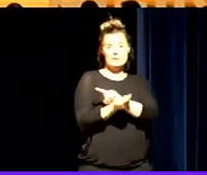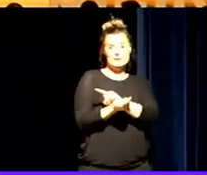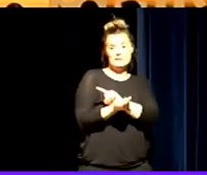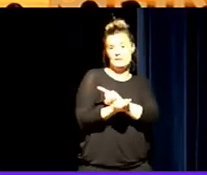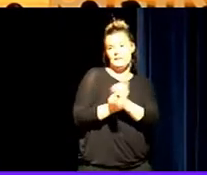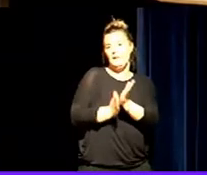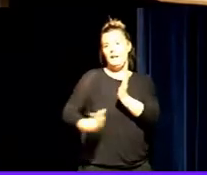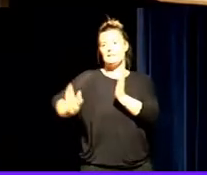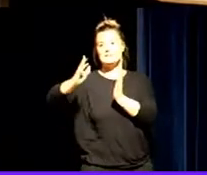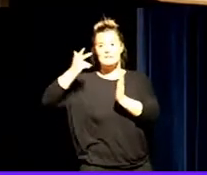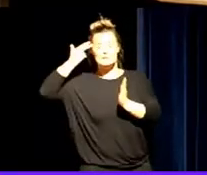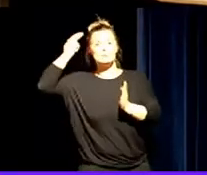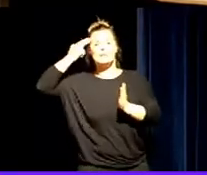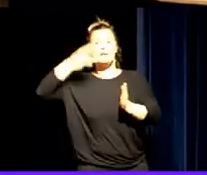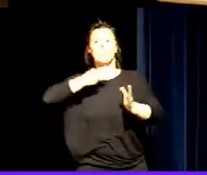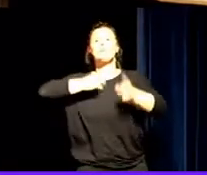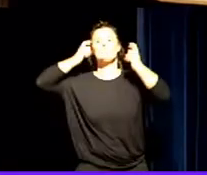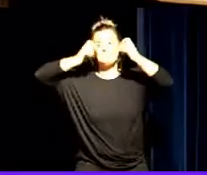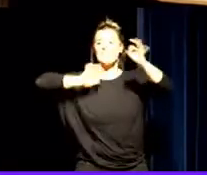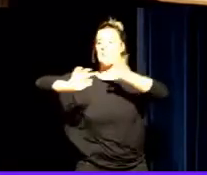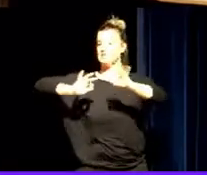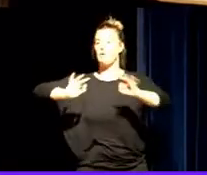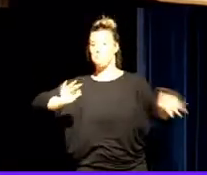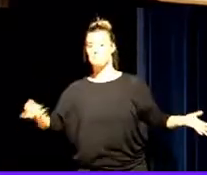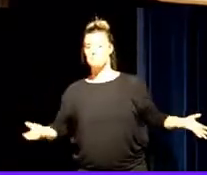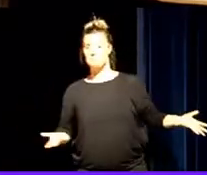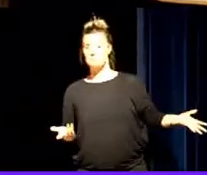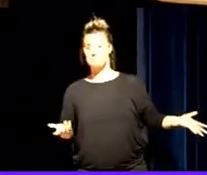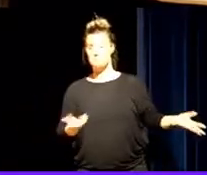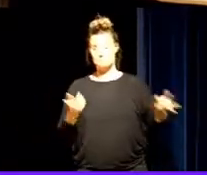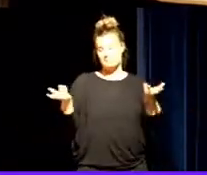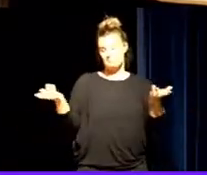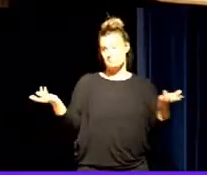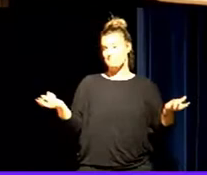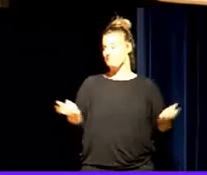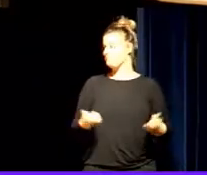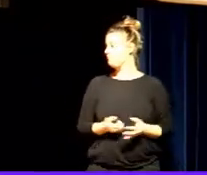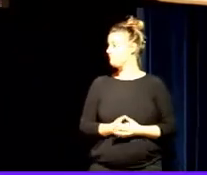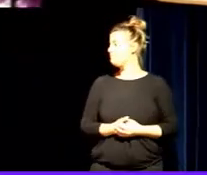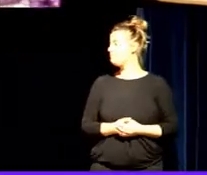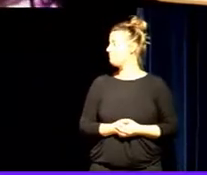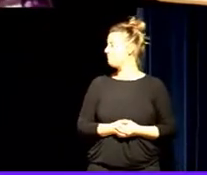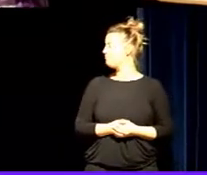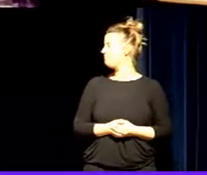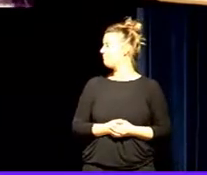pueden intentar el teatro. O sea, que miren a ver, ¿no?